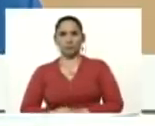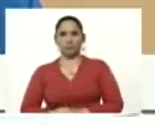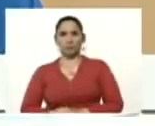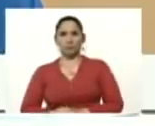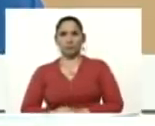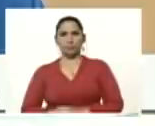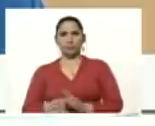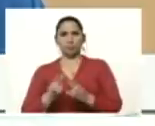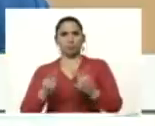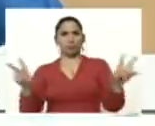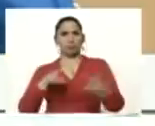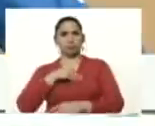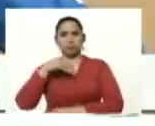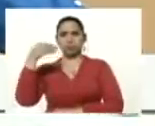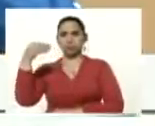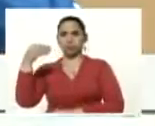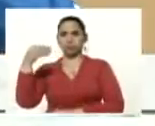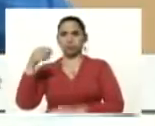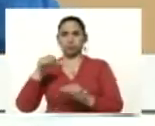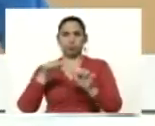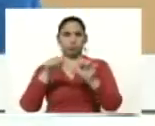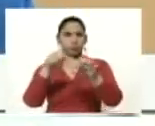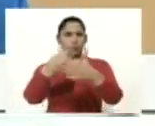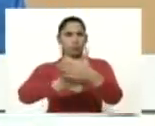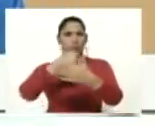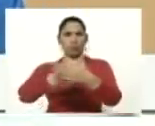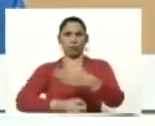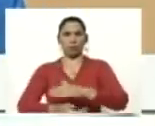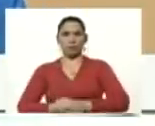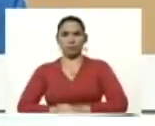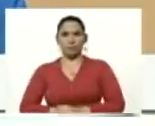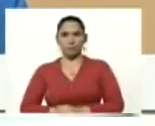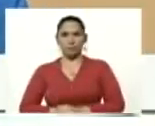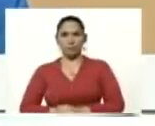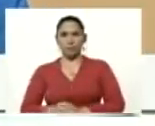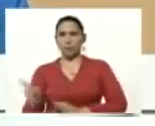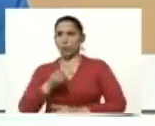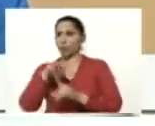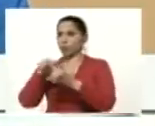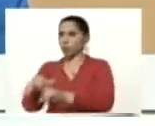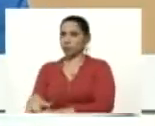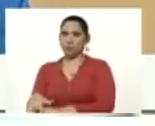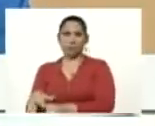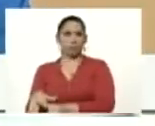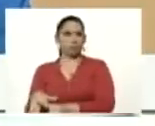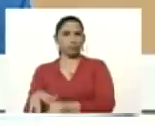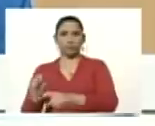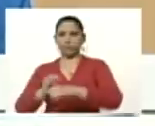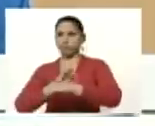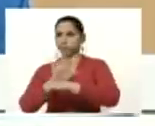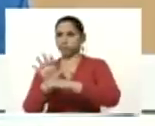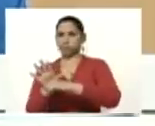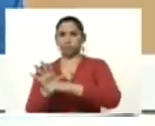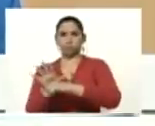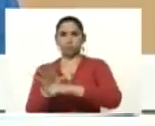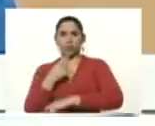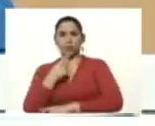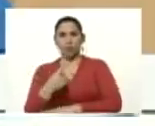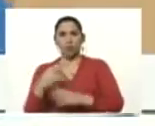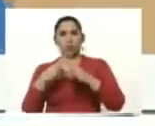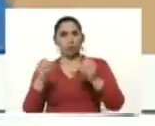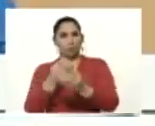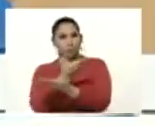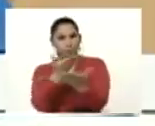Paz a su alma. Y sigamos esta batalla. No subestimemos el coronavirus. Le digo a todos